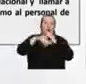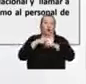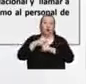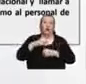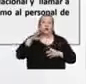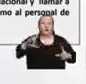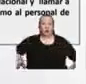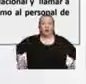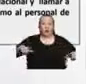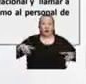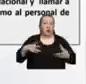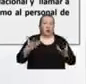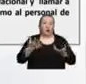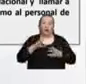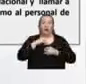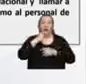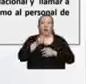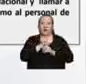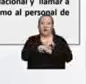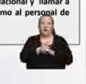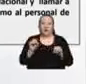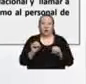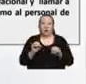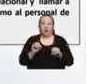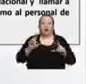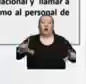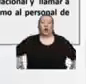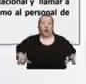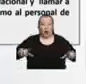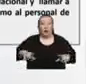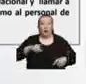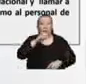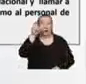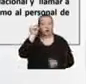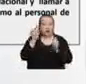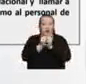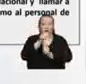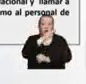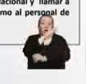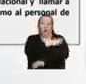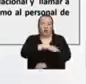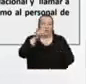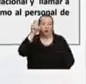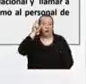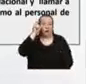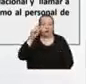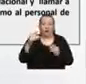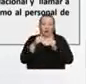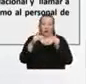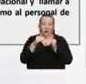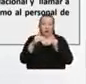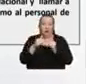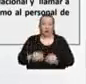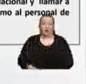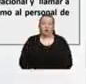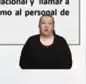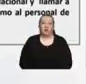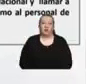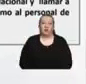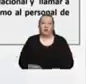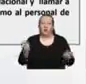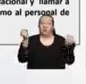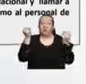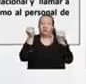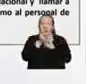nada porque el lazo de morel se lanzó y moret la victoria de las el 11 abril fue la victoria moreno 1 las peores